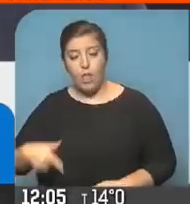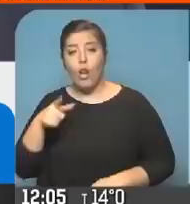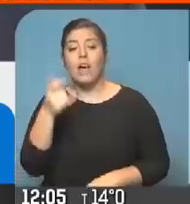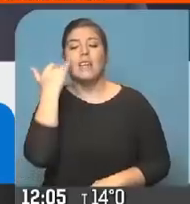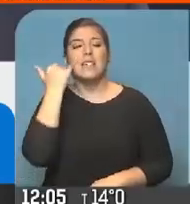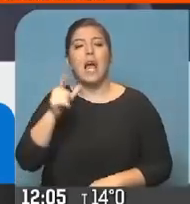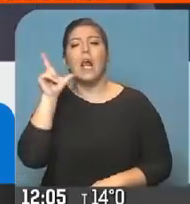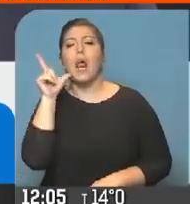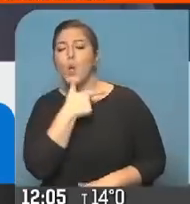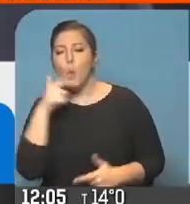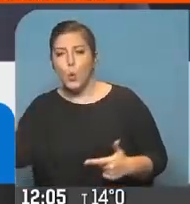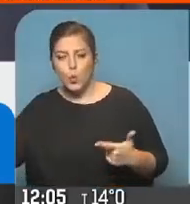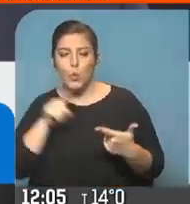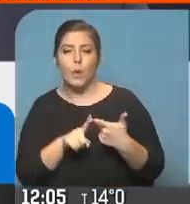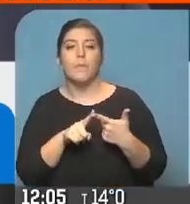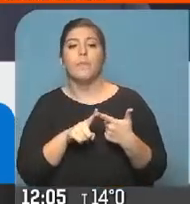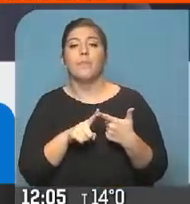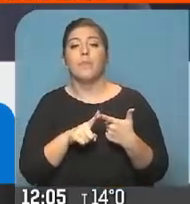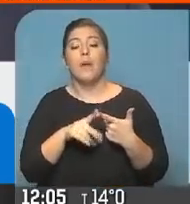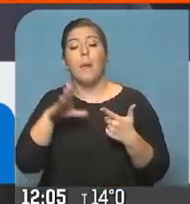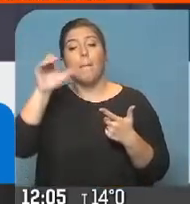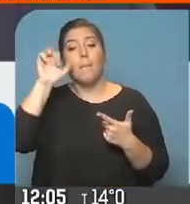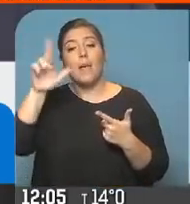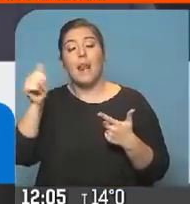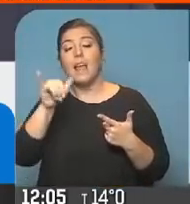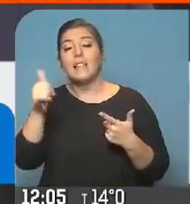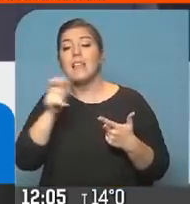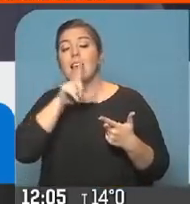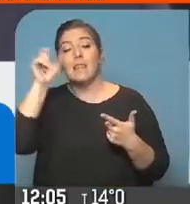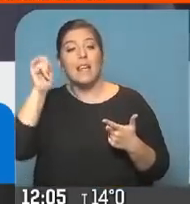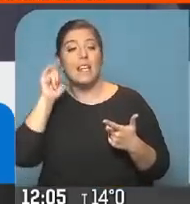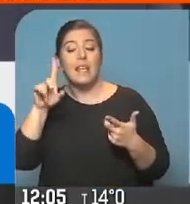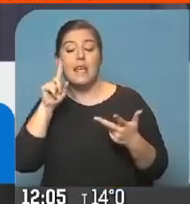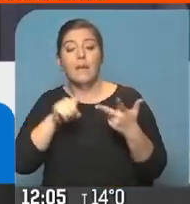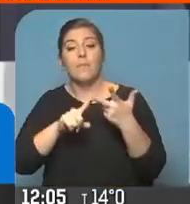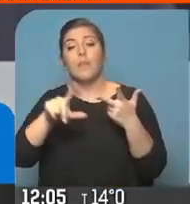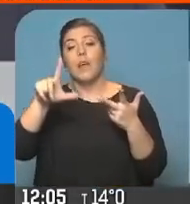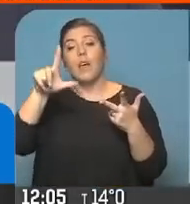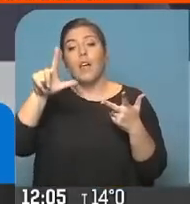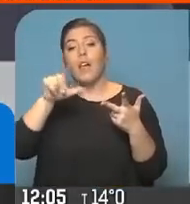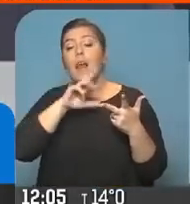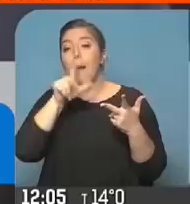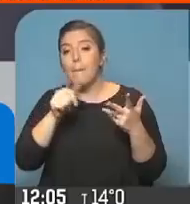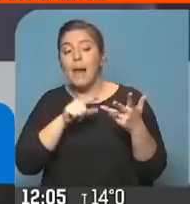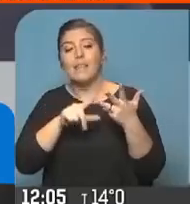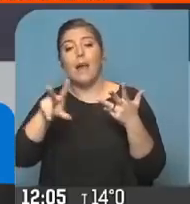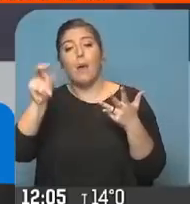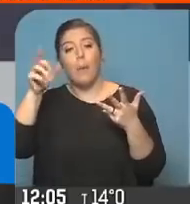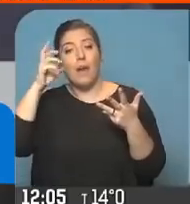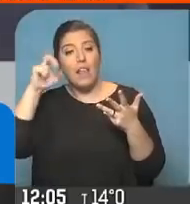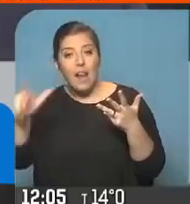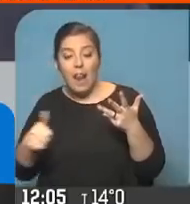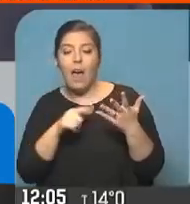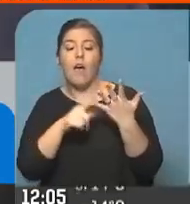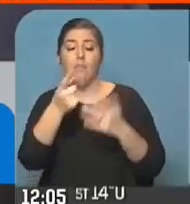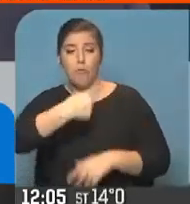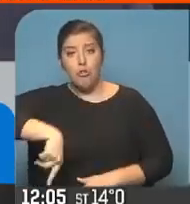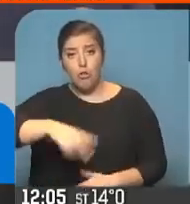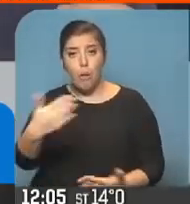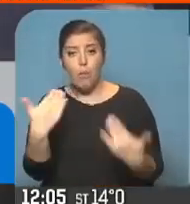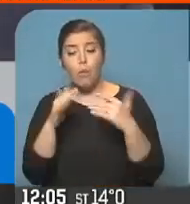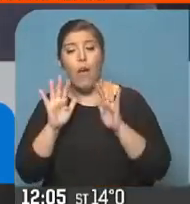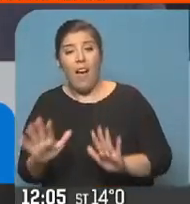lanús ya está funcionando en berazategui y se está funcionando florencio varela en la plata y que esto nos va a permitir a nosotros tener